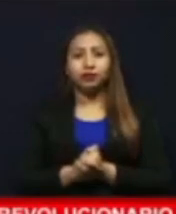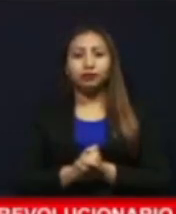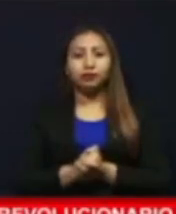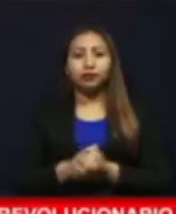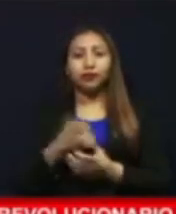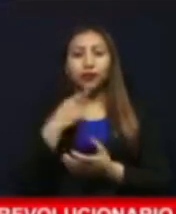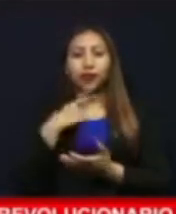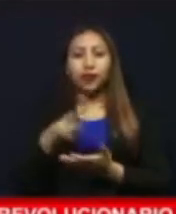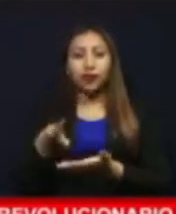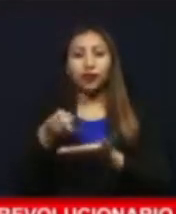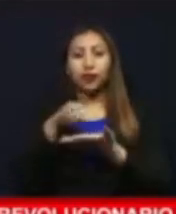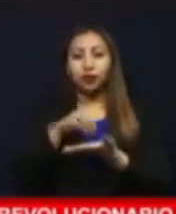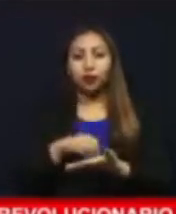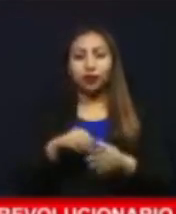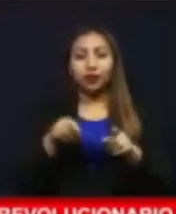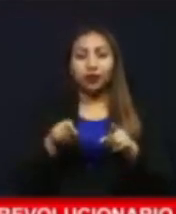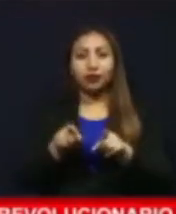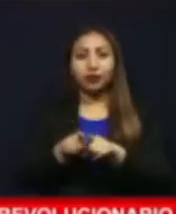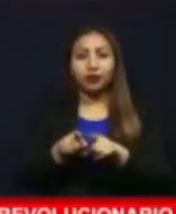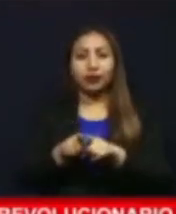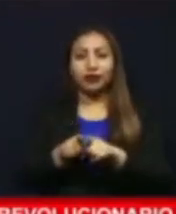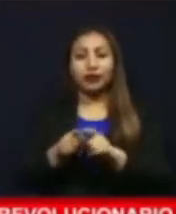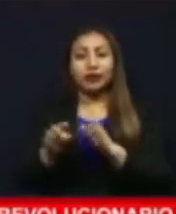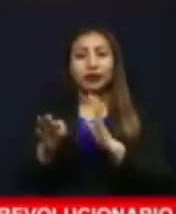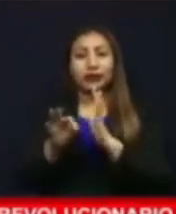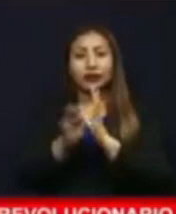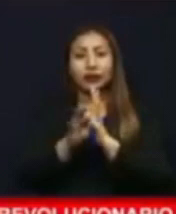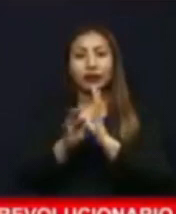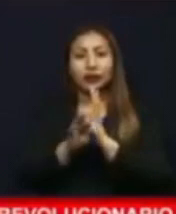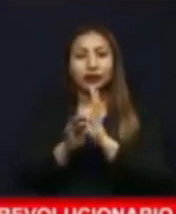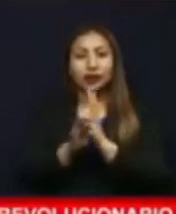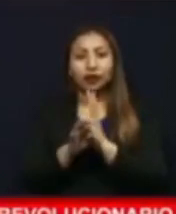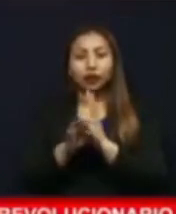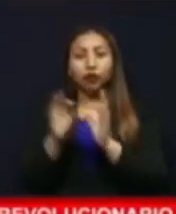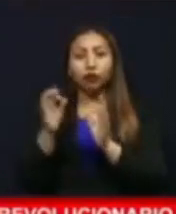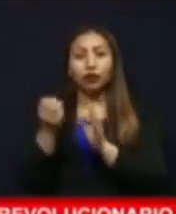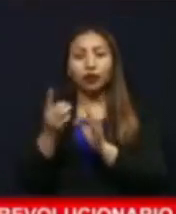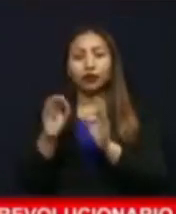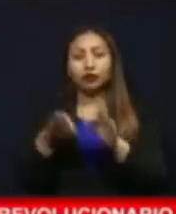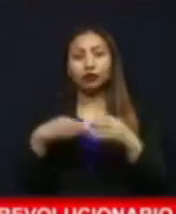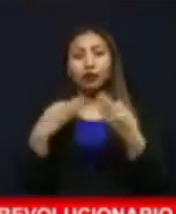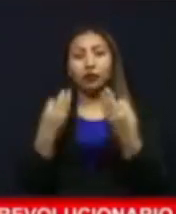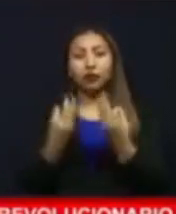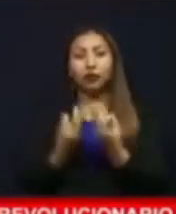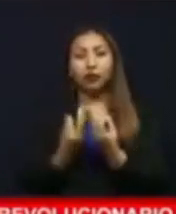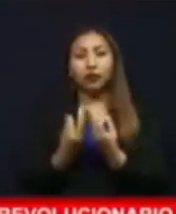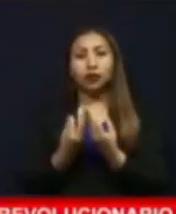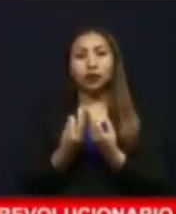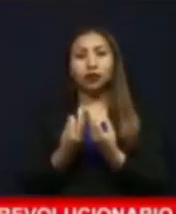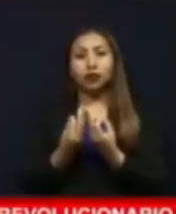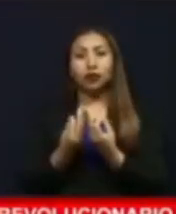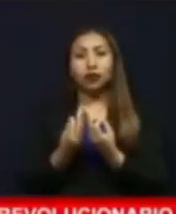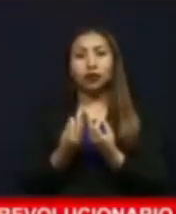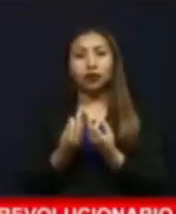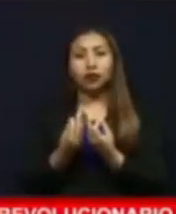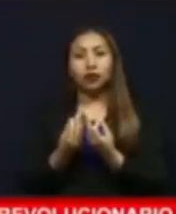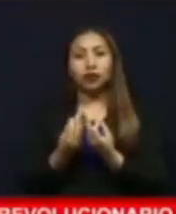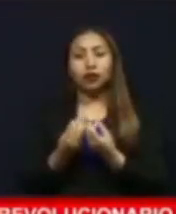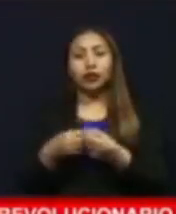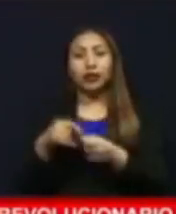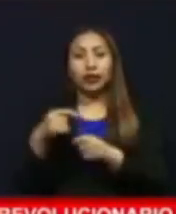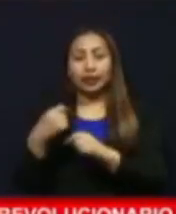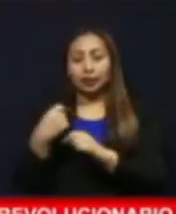ex familiar de un vicepresidente y que me digan entonces que no hay delito cuando en este cuestionario